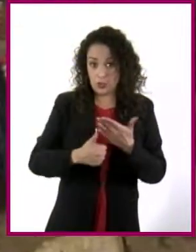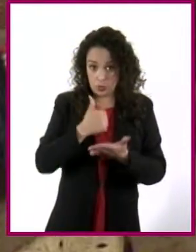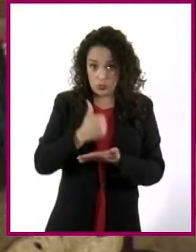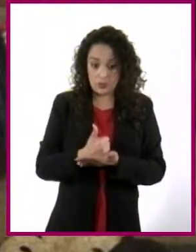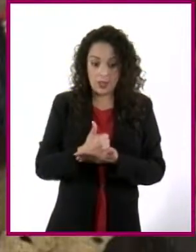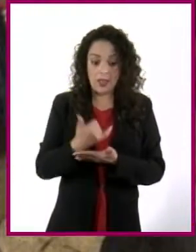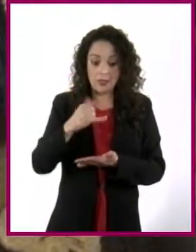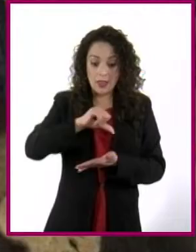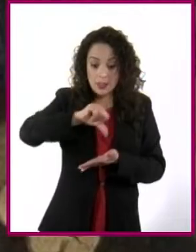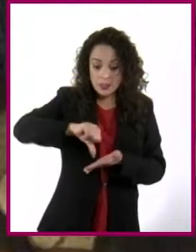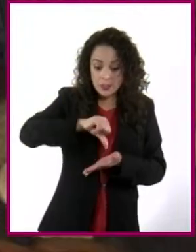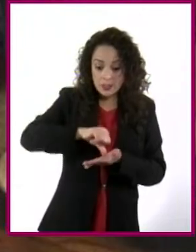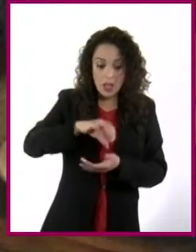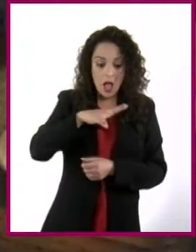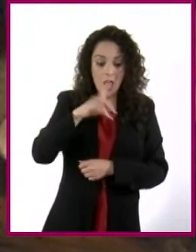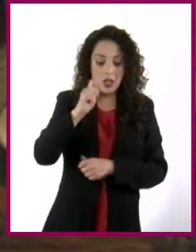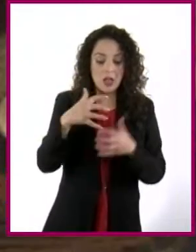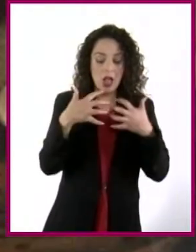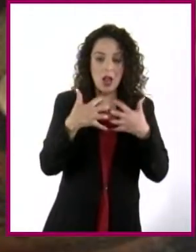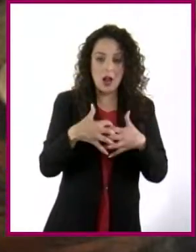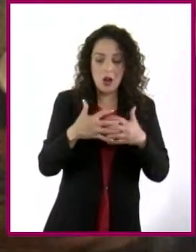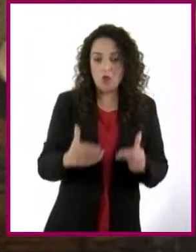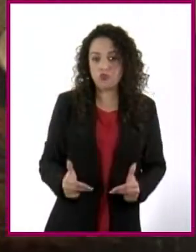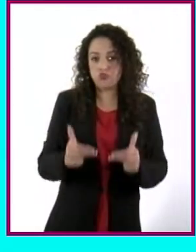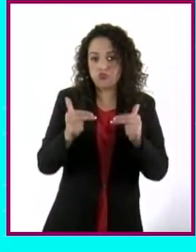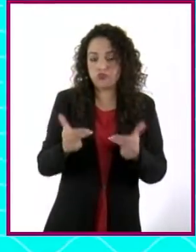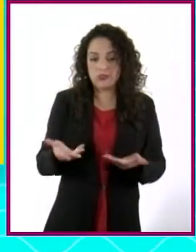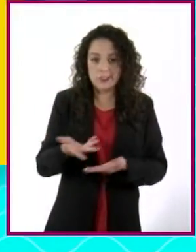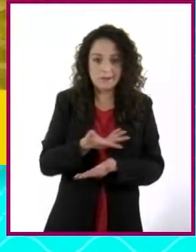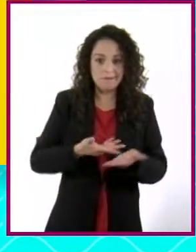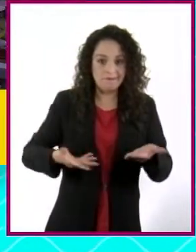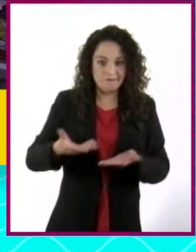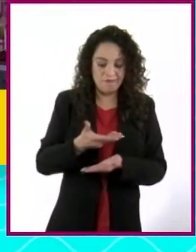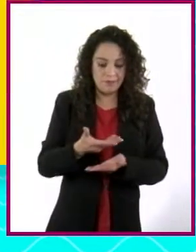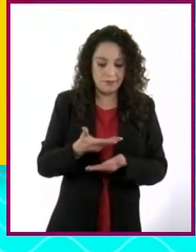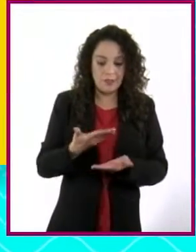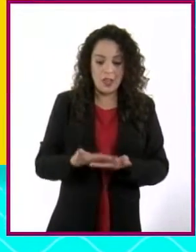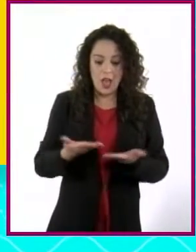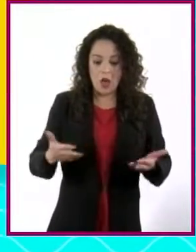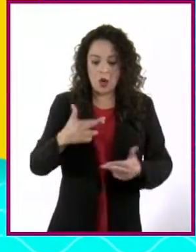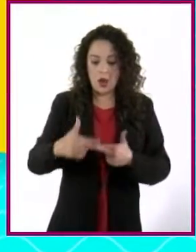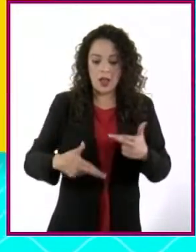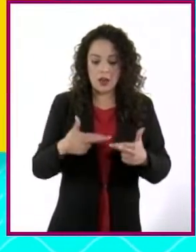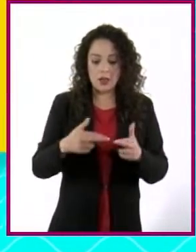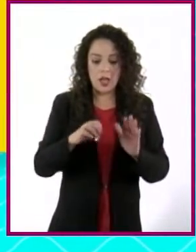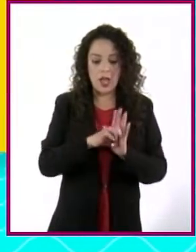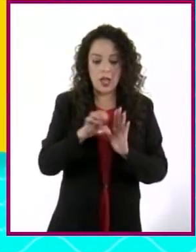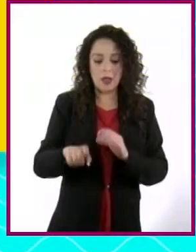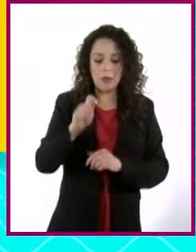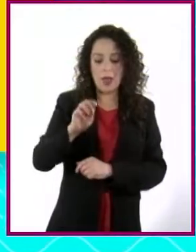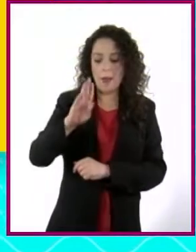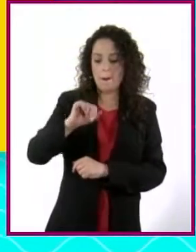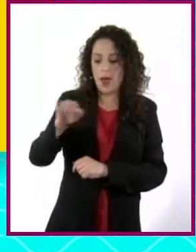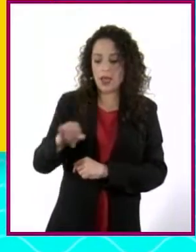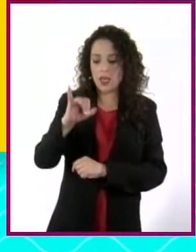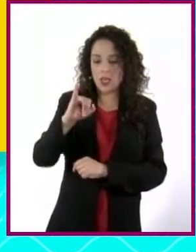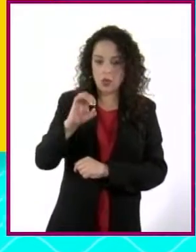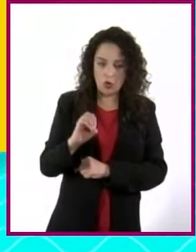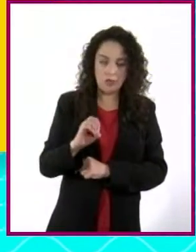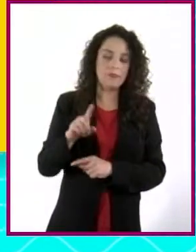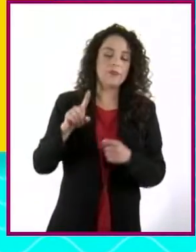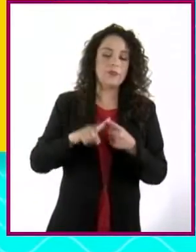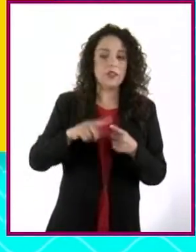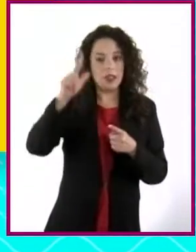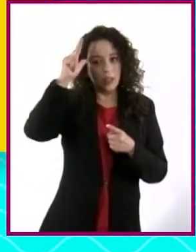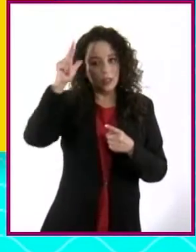país concentraba la industria y el comercio. Regiones actuales como el Bajío, los estados de Hidalgo y